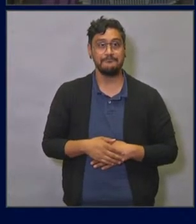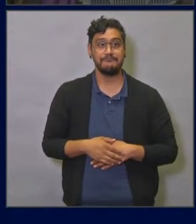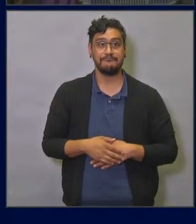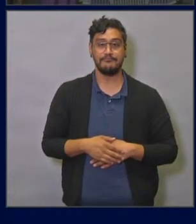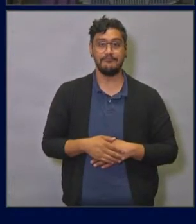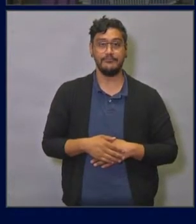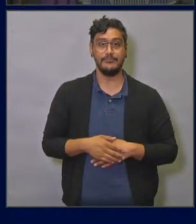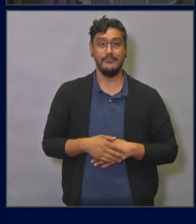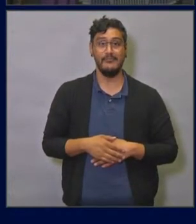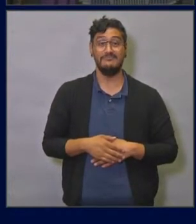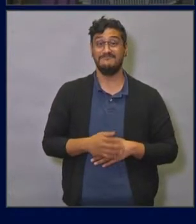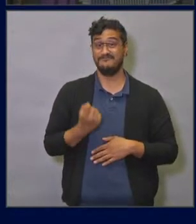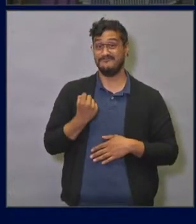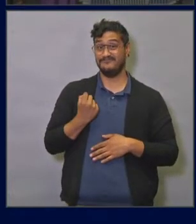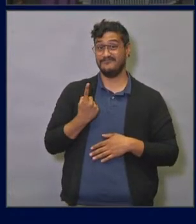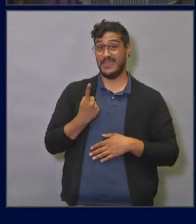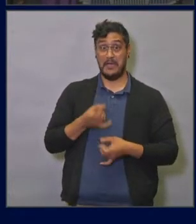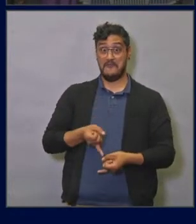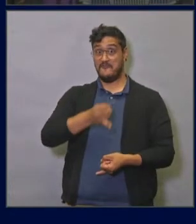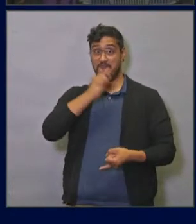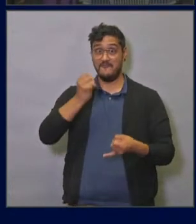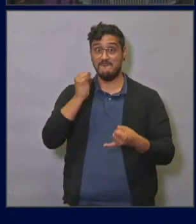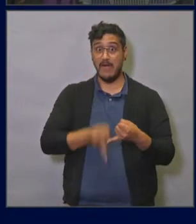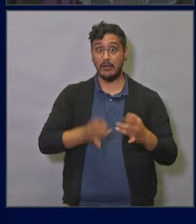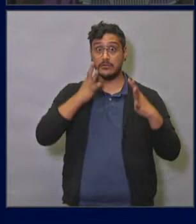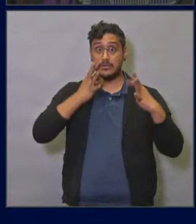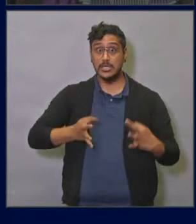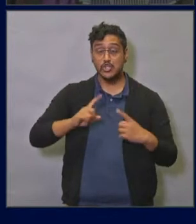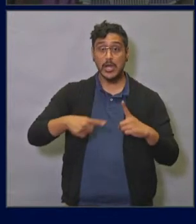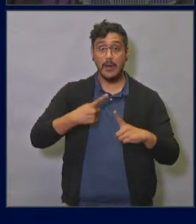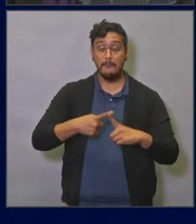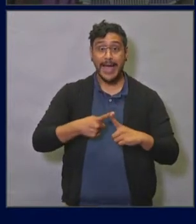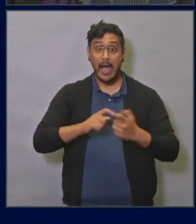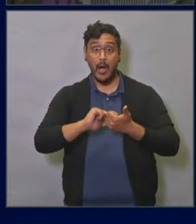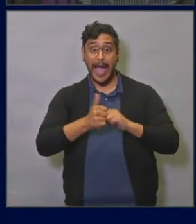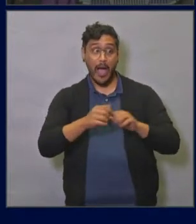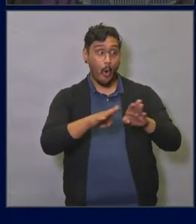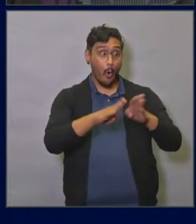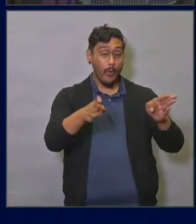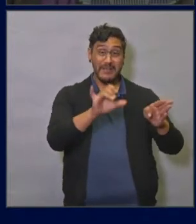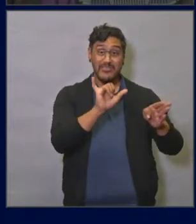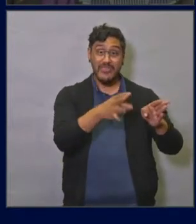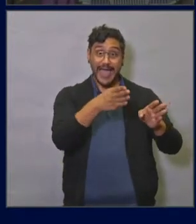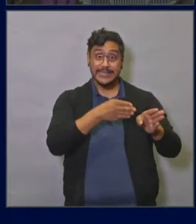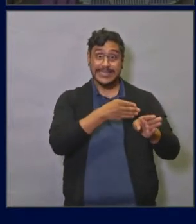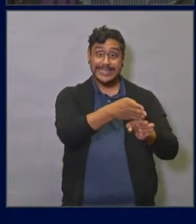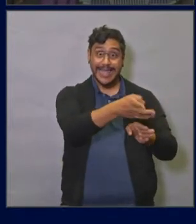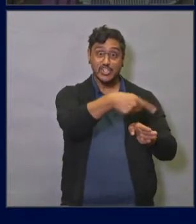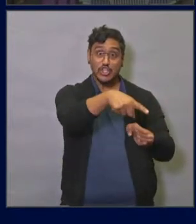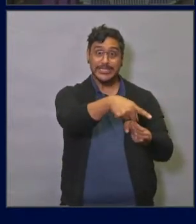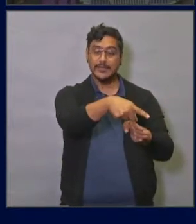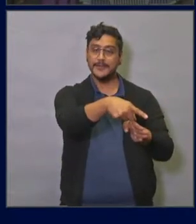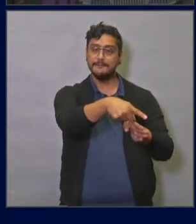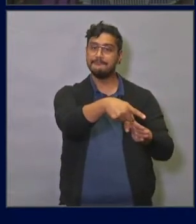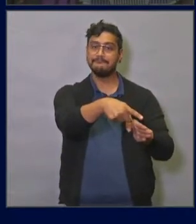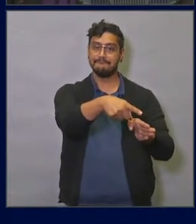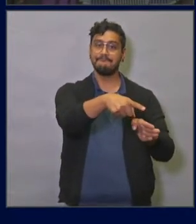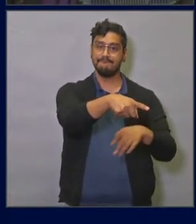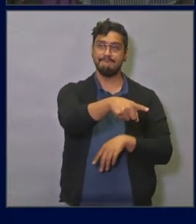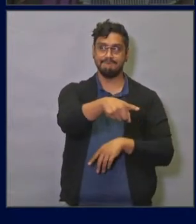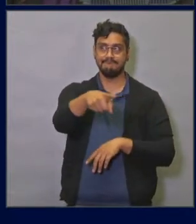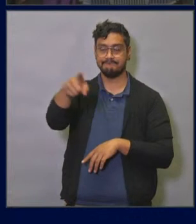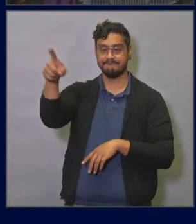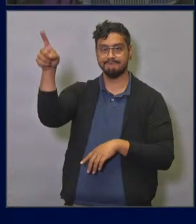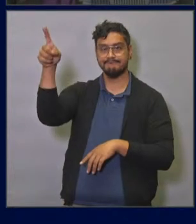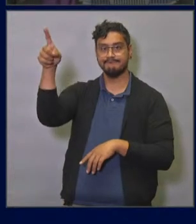Sin embargo, las decisiones finales sobre las reaperturas de cada sector permanecen bajo las órdenes